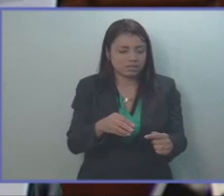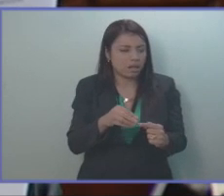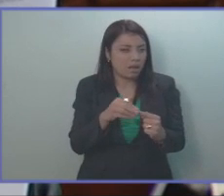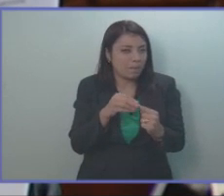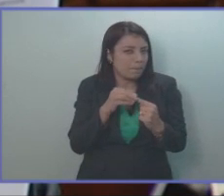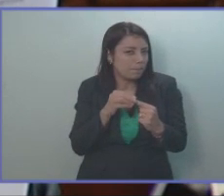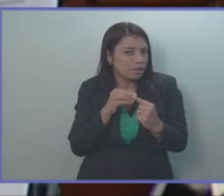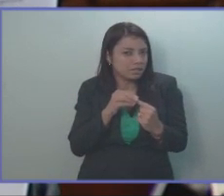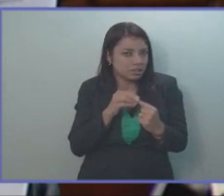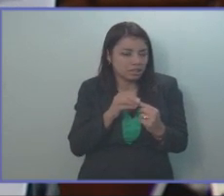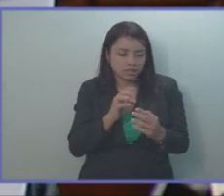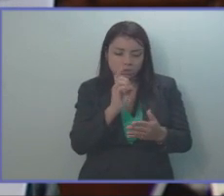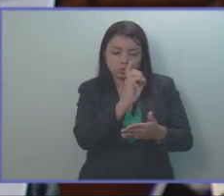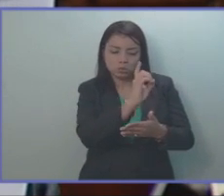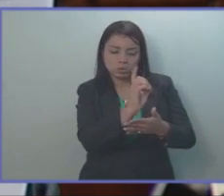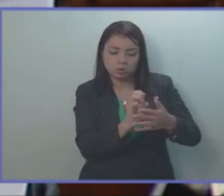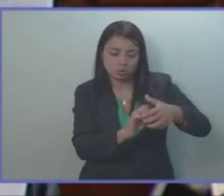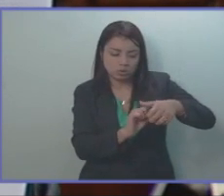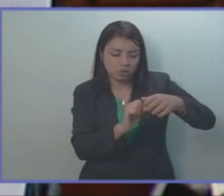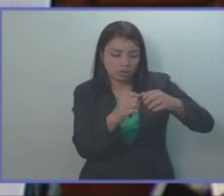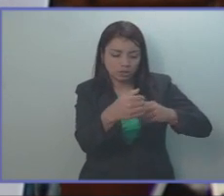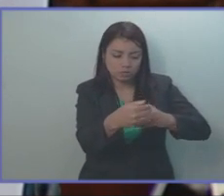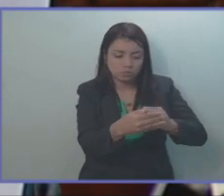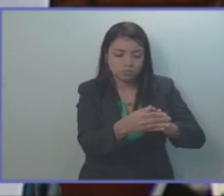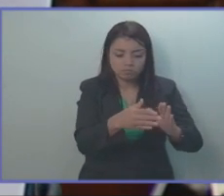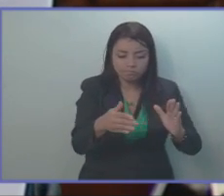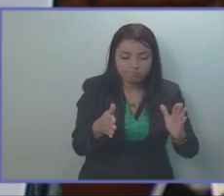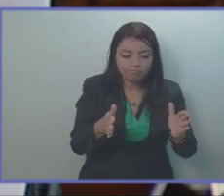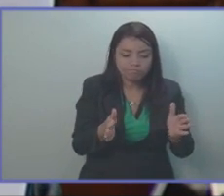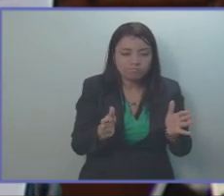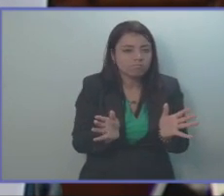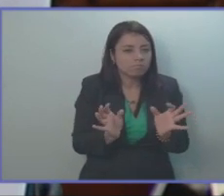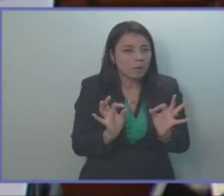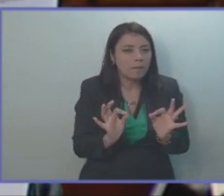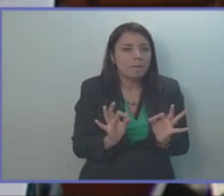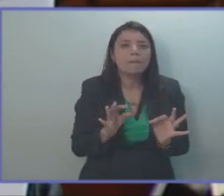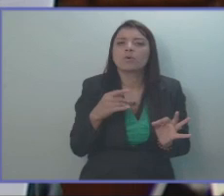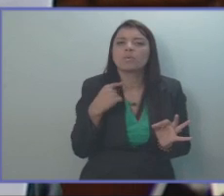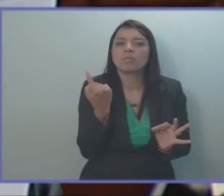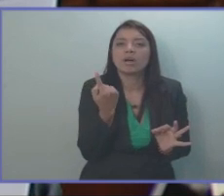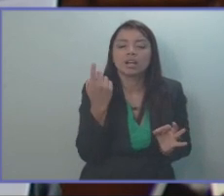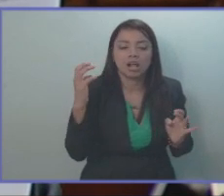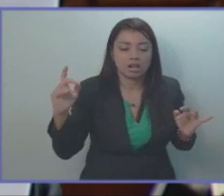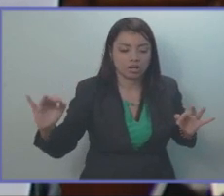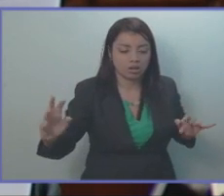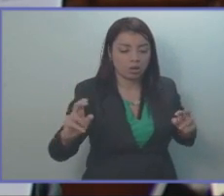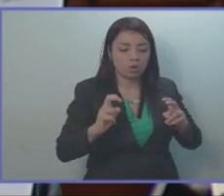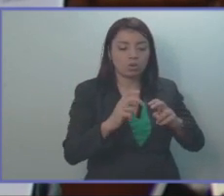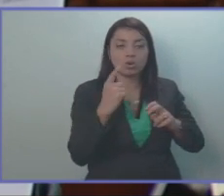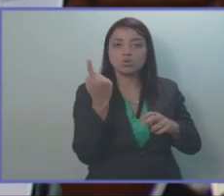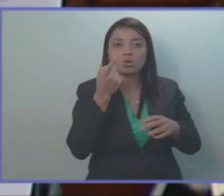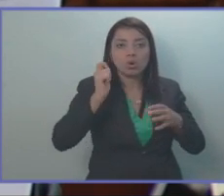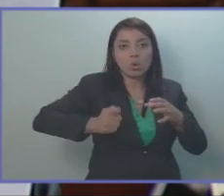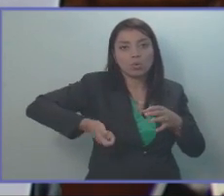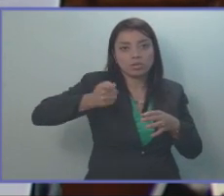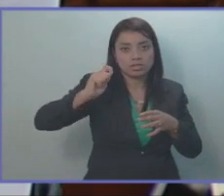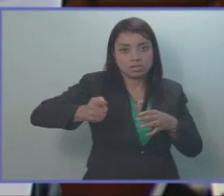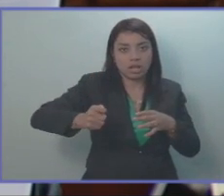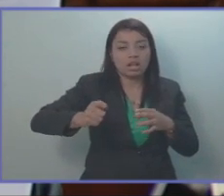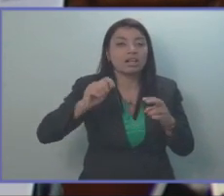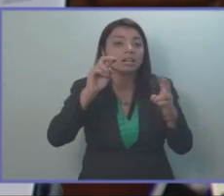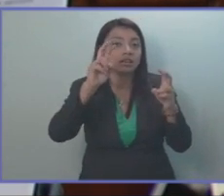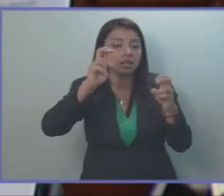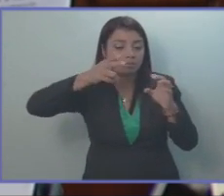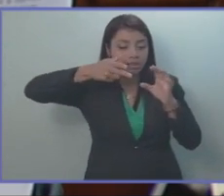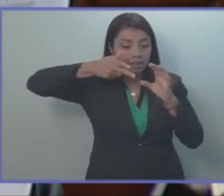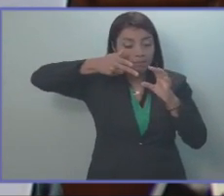equipadas para realizar las audiencias o diligencias judiciales mediante la modalidad de videoconferencia